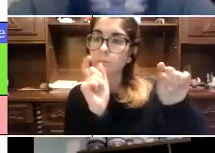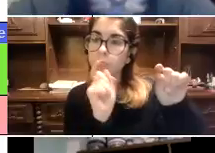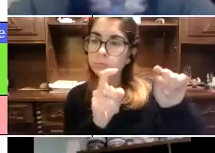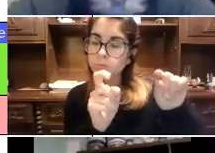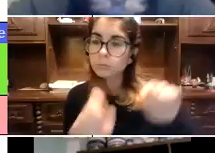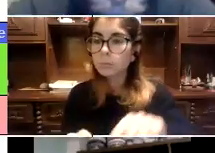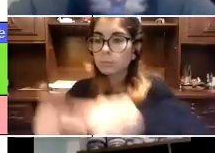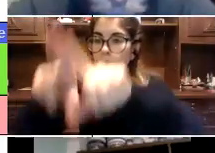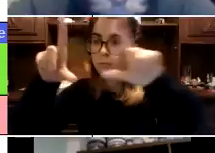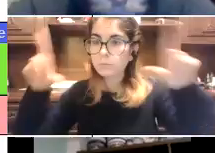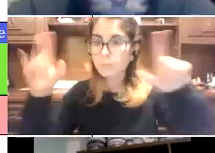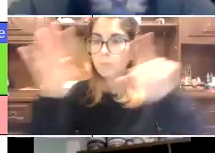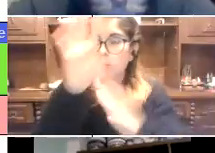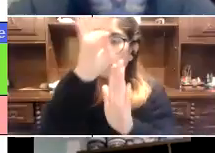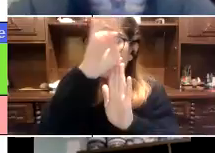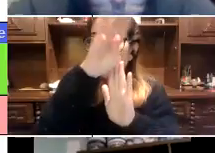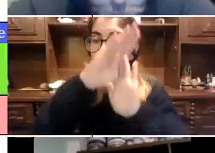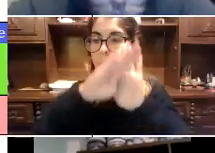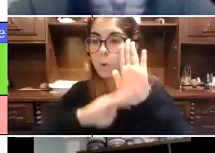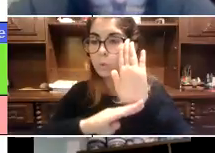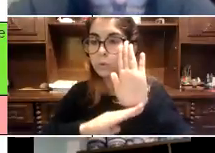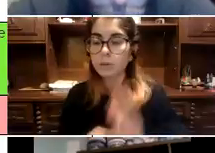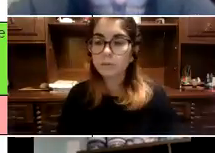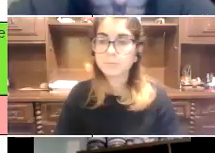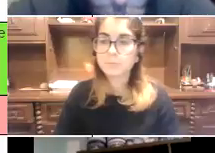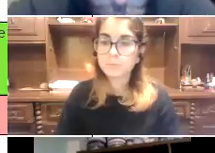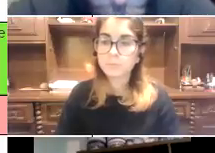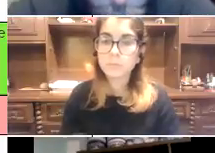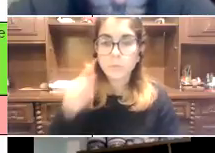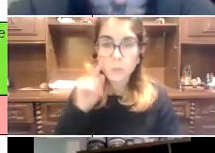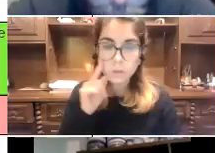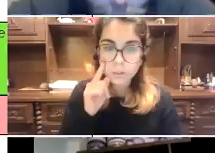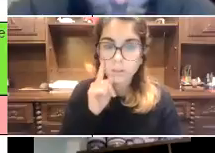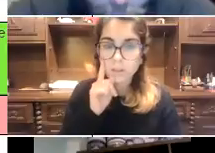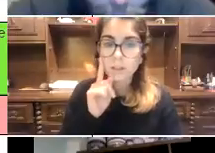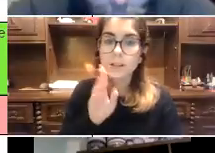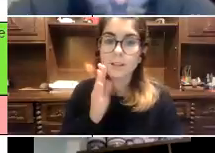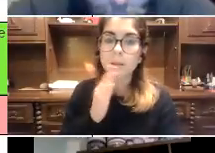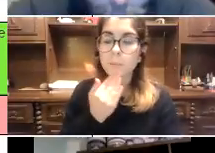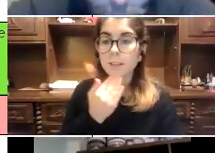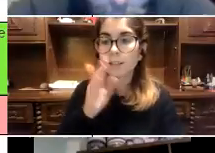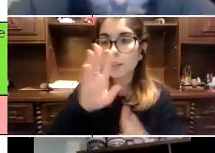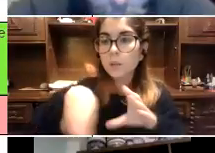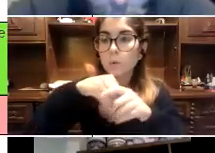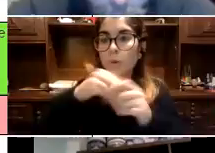Tengo el instrumento hecho, pero de todos modos el instrumento contempla la clase de la próxima semana.